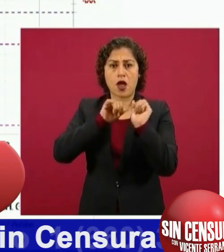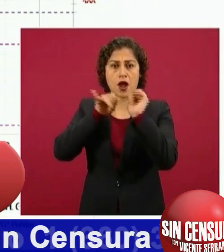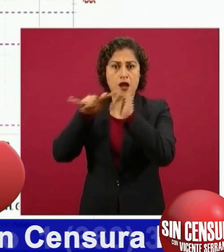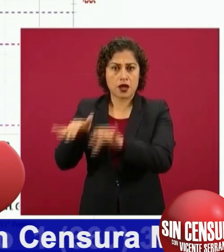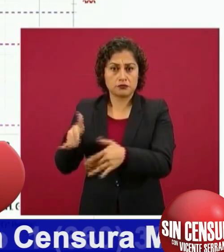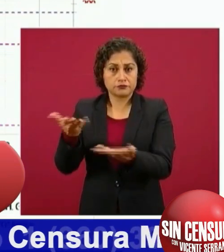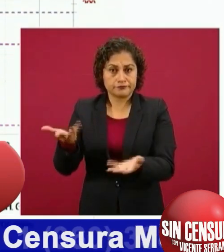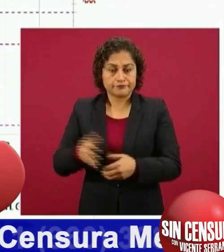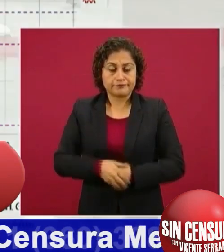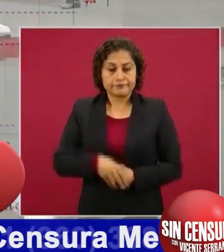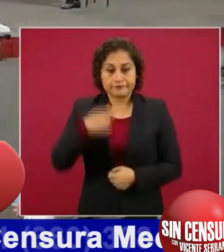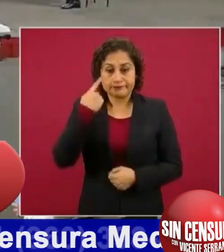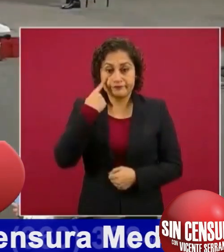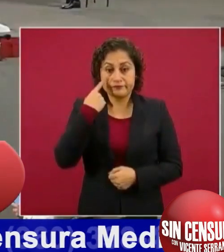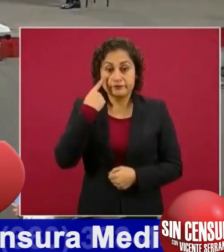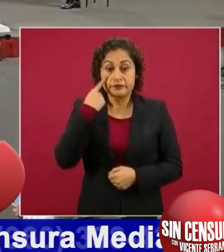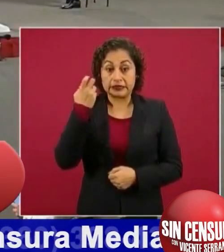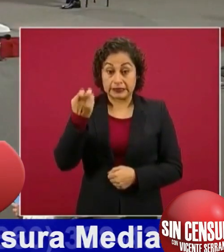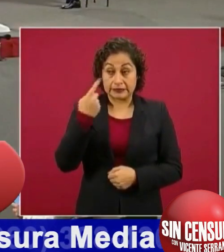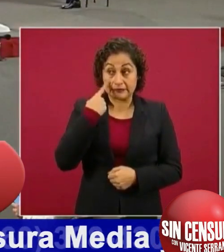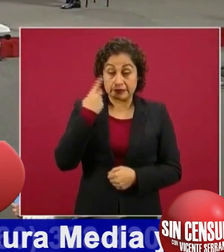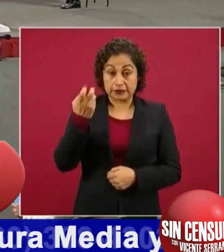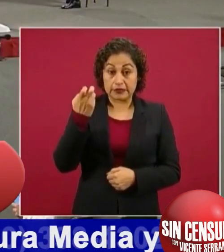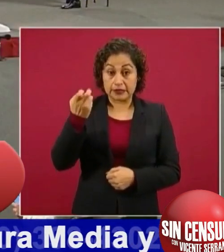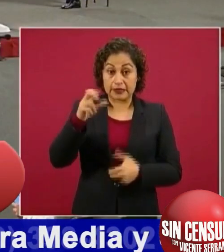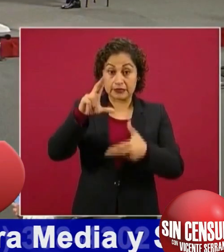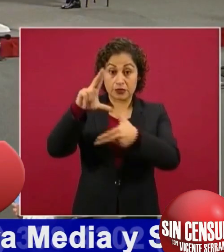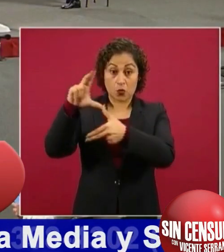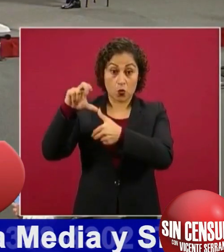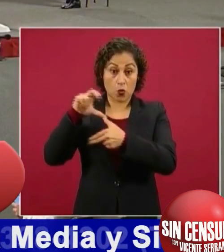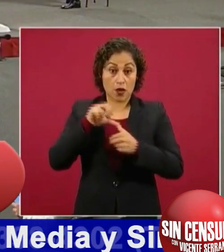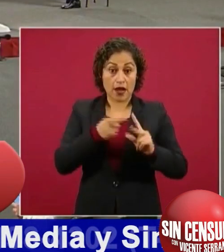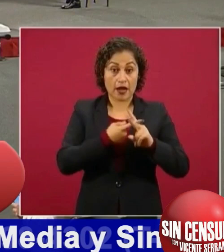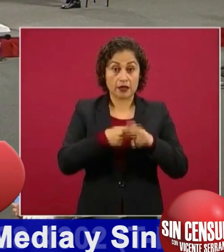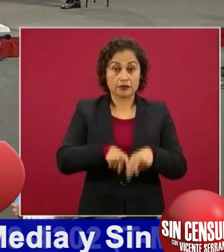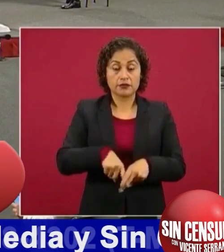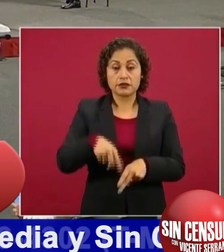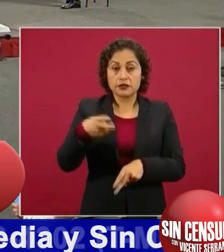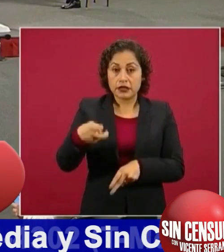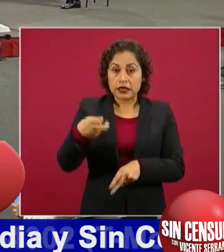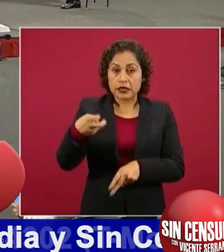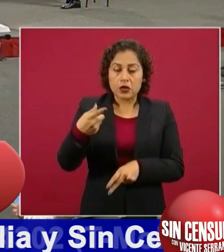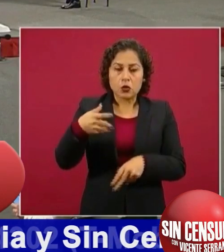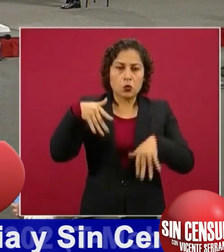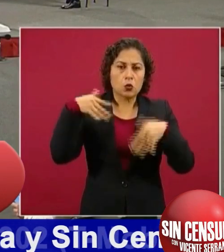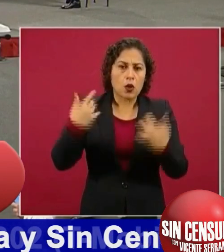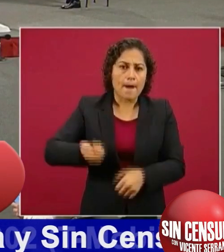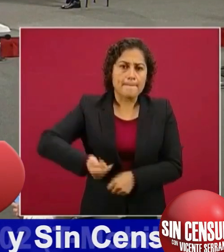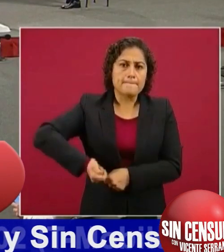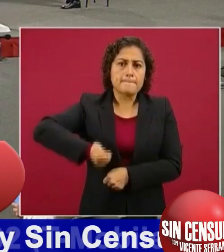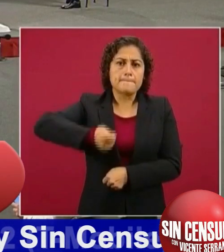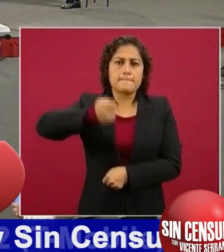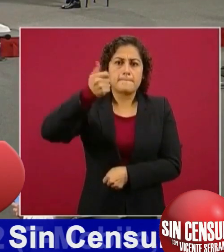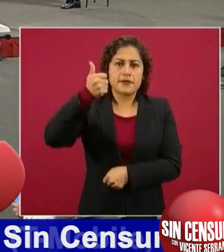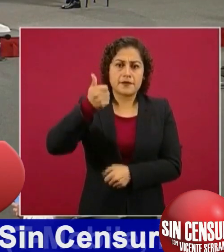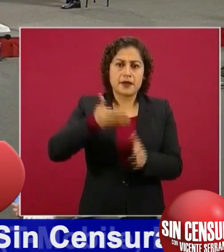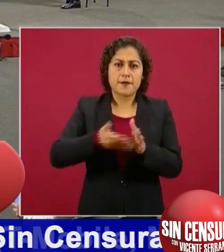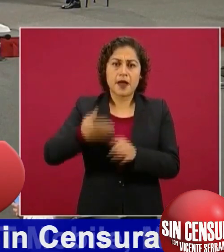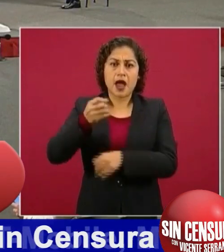Mire, este es el que se está formando. Es histórico este año, es el de más